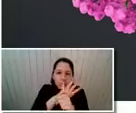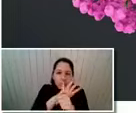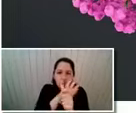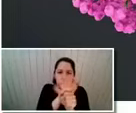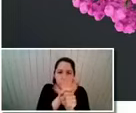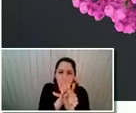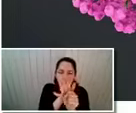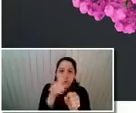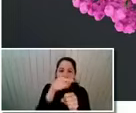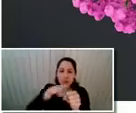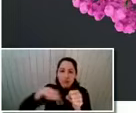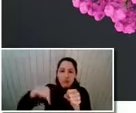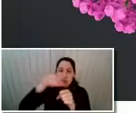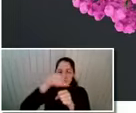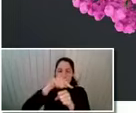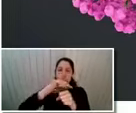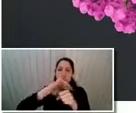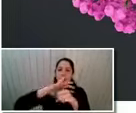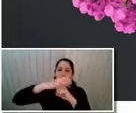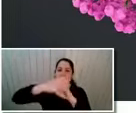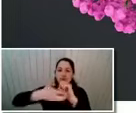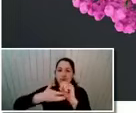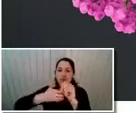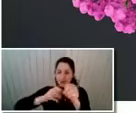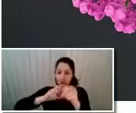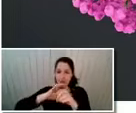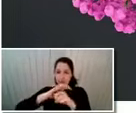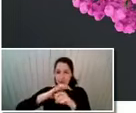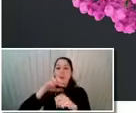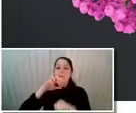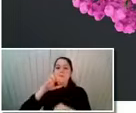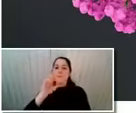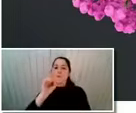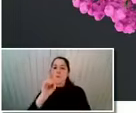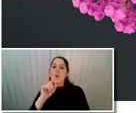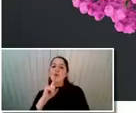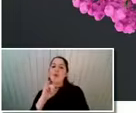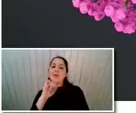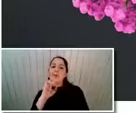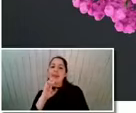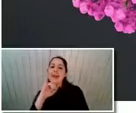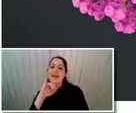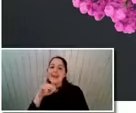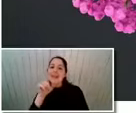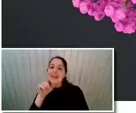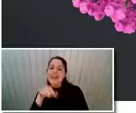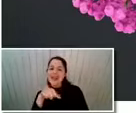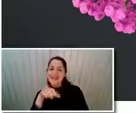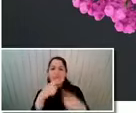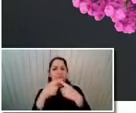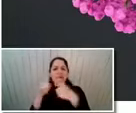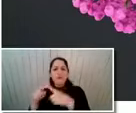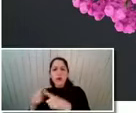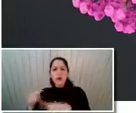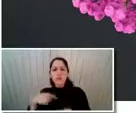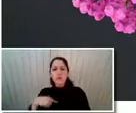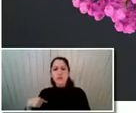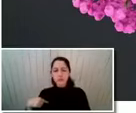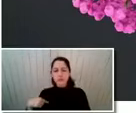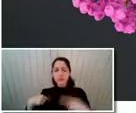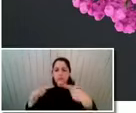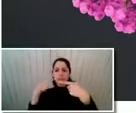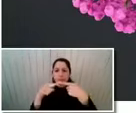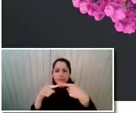una cubierta protectora y proteínas. Aquí están distintos nombres de las proteínas. Tenemos una glucoproteína S, una